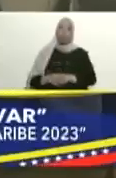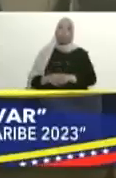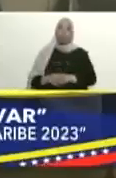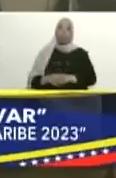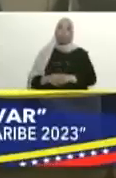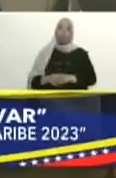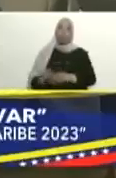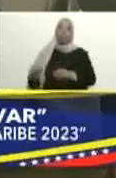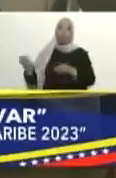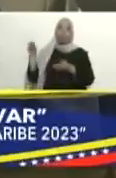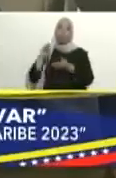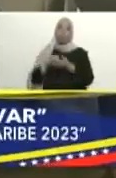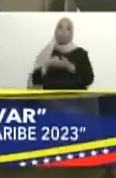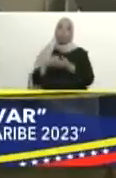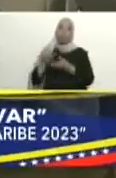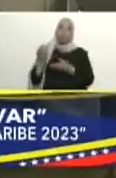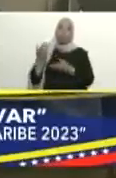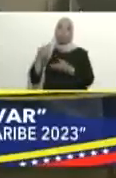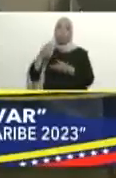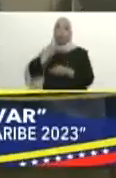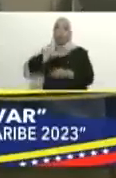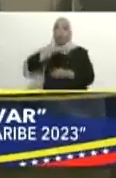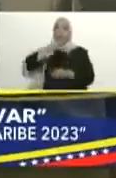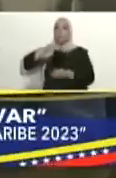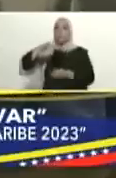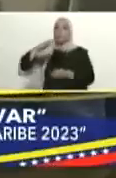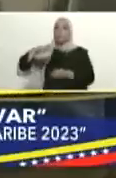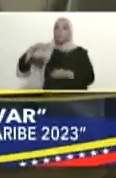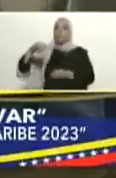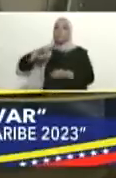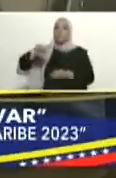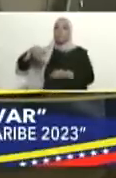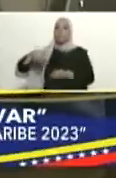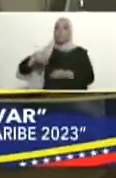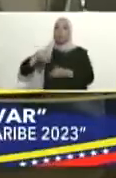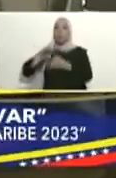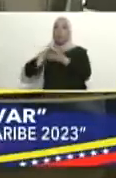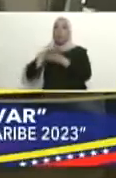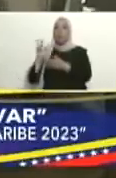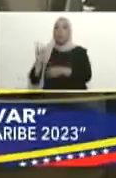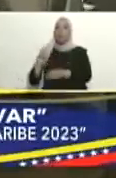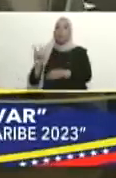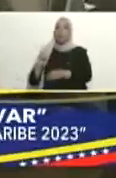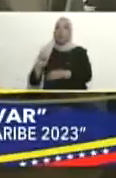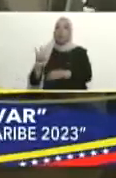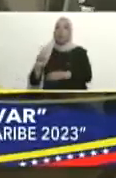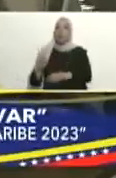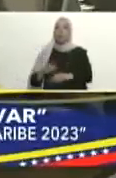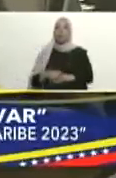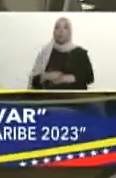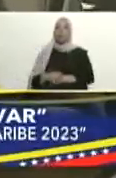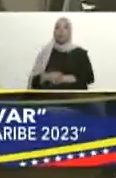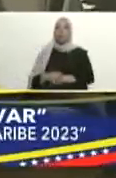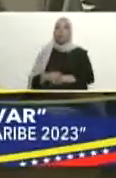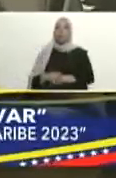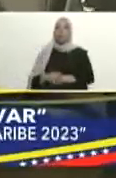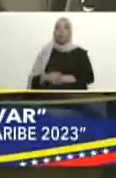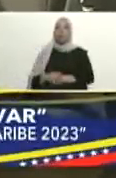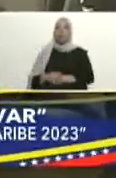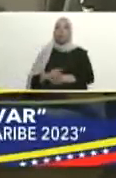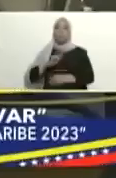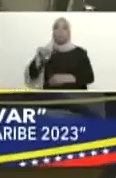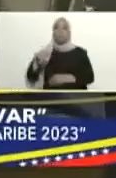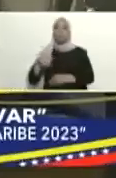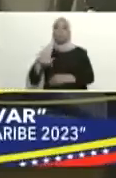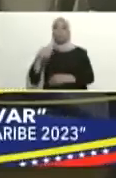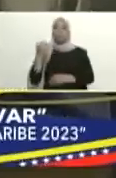y volver a entrar en los mares de nuestra amada patria Venezuela, estarán cruzando ya